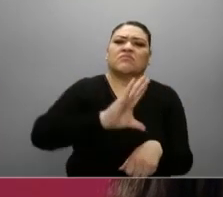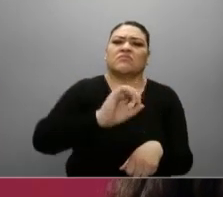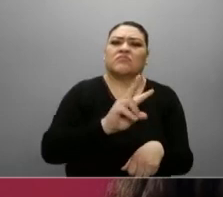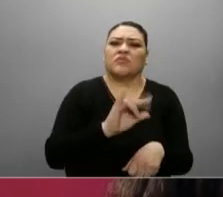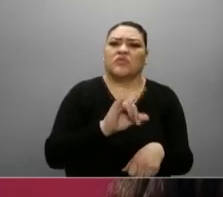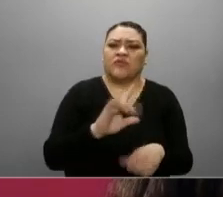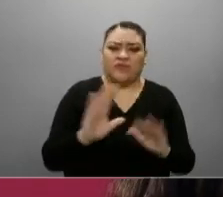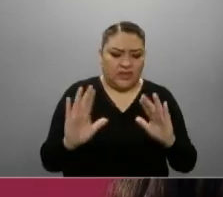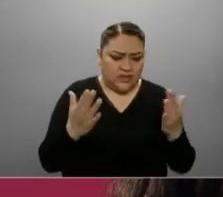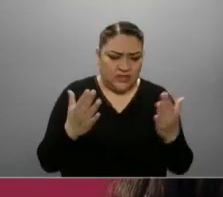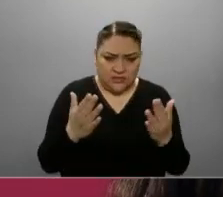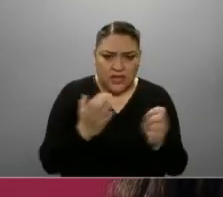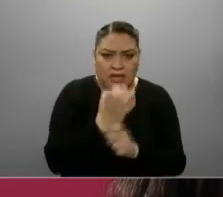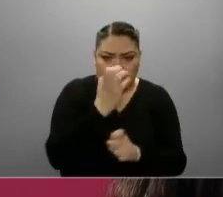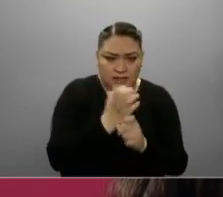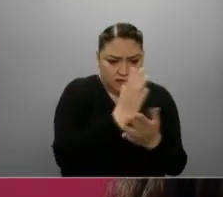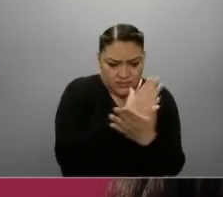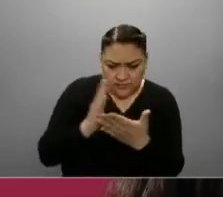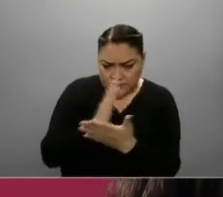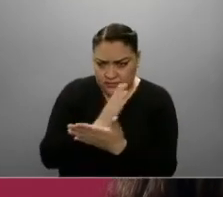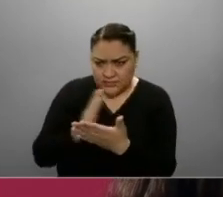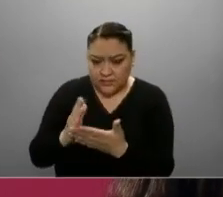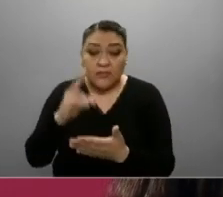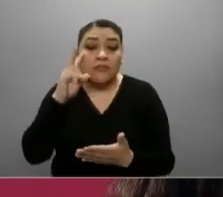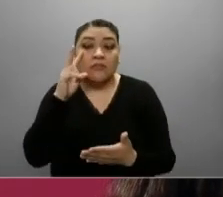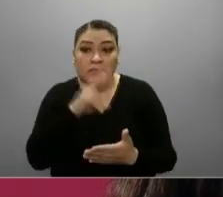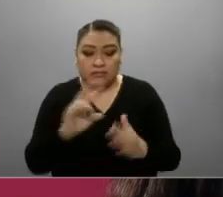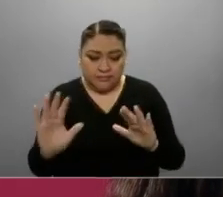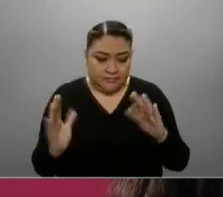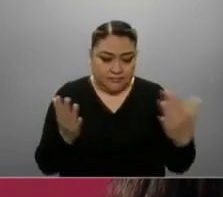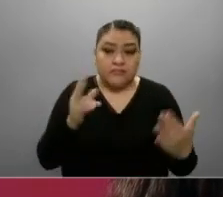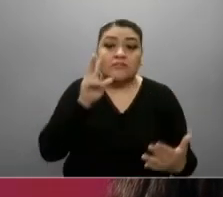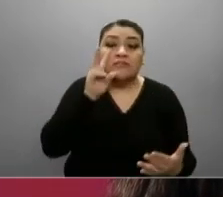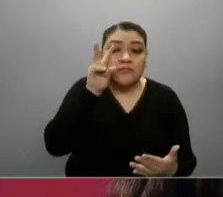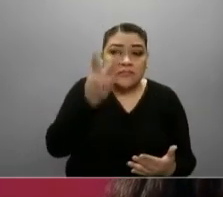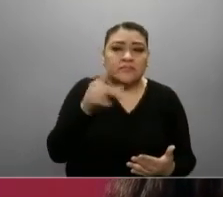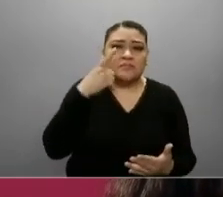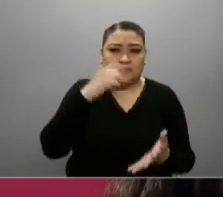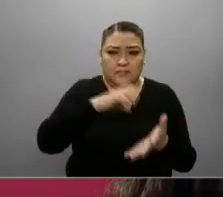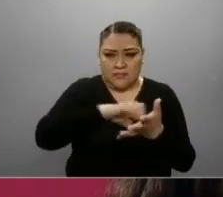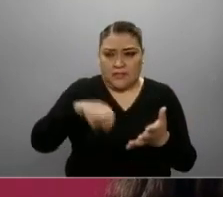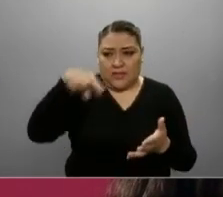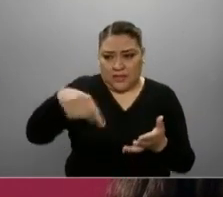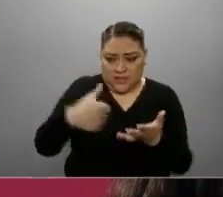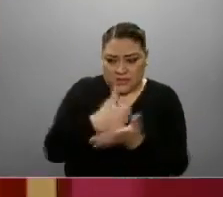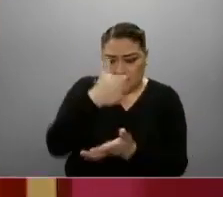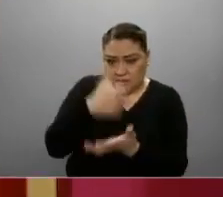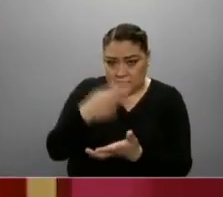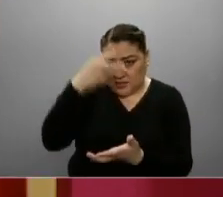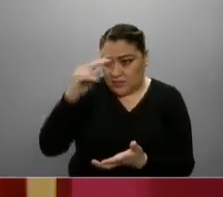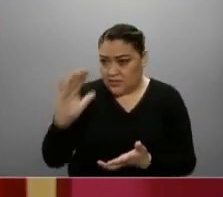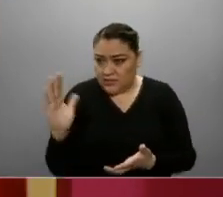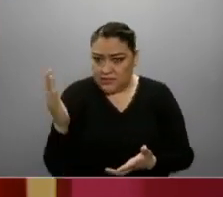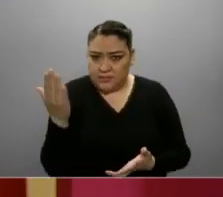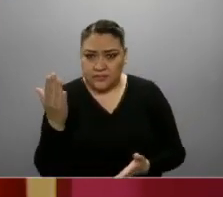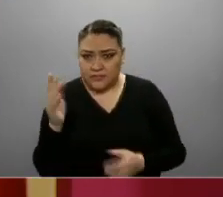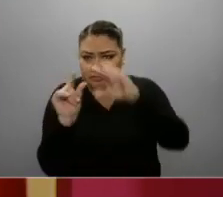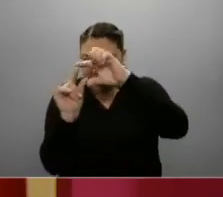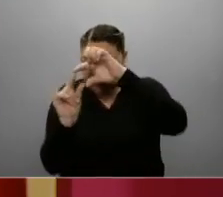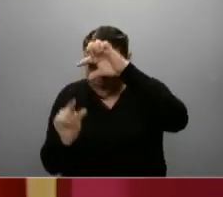lo organizamos por entidad federativa. Quiero hacer notar algunos contrastes. Por ejemplo, la Ciudad de México, mientras que